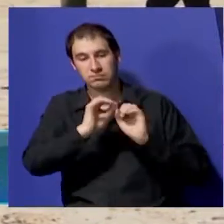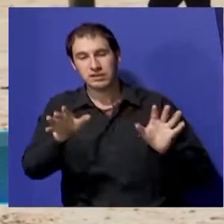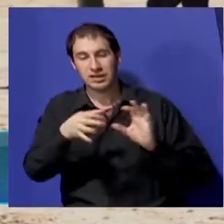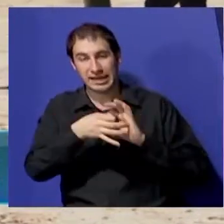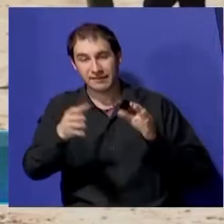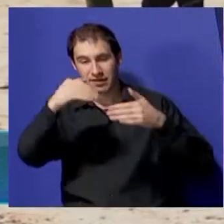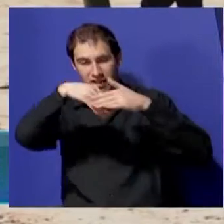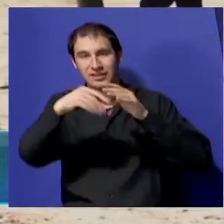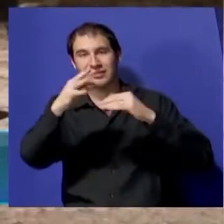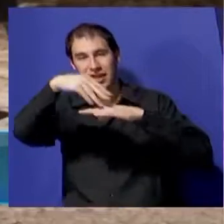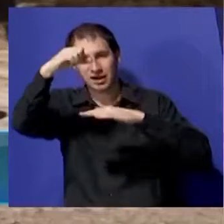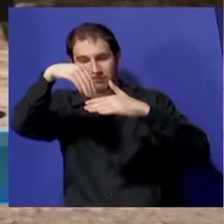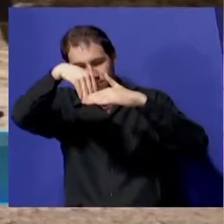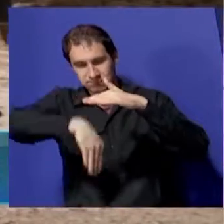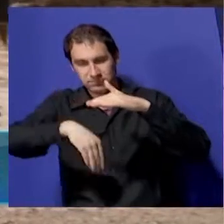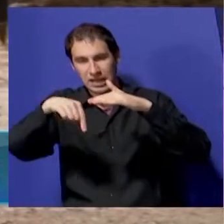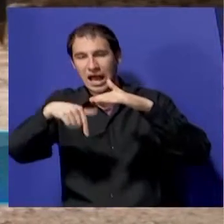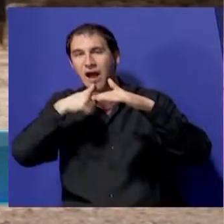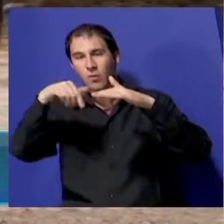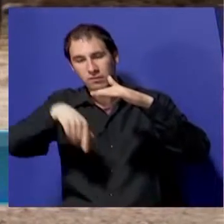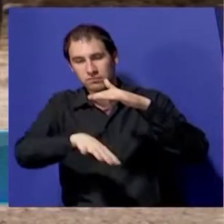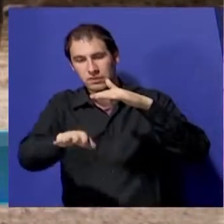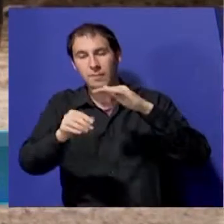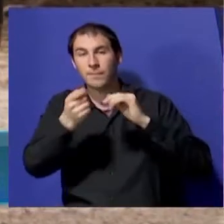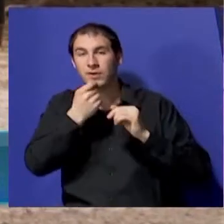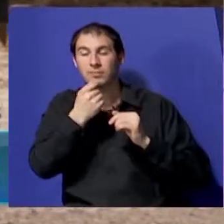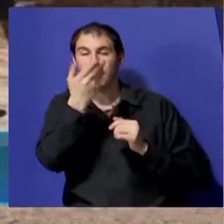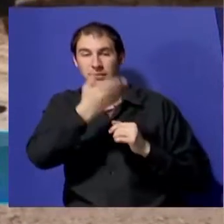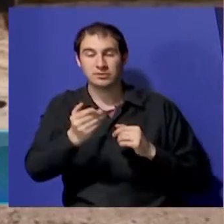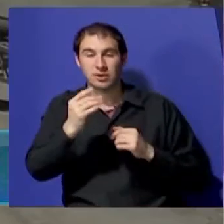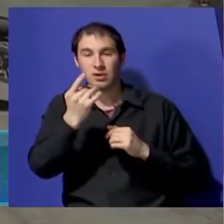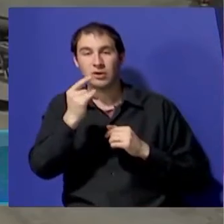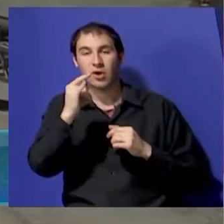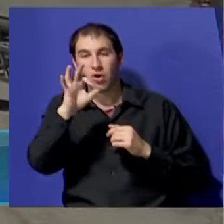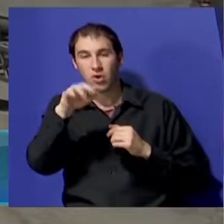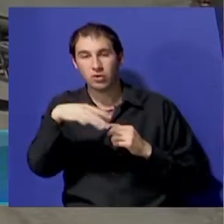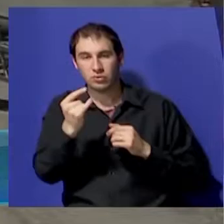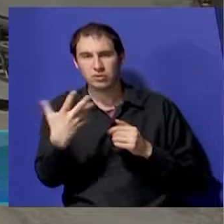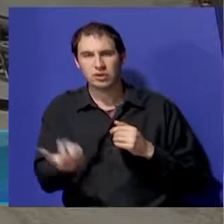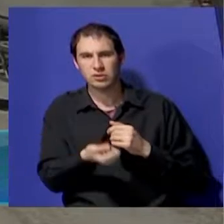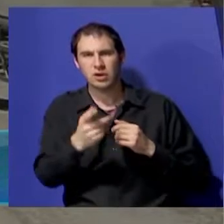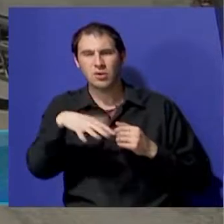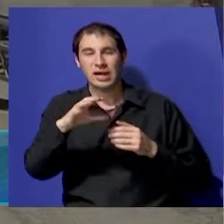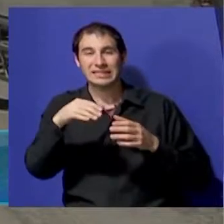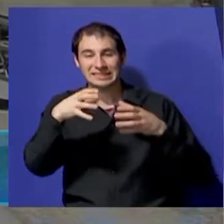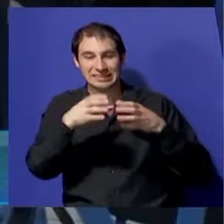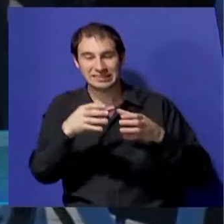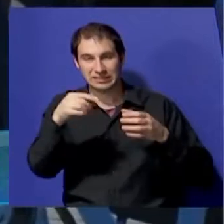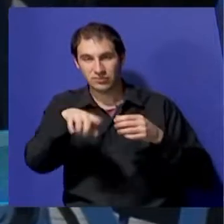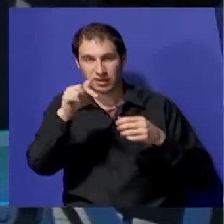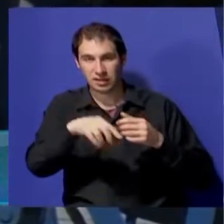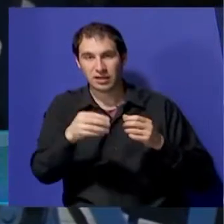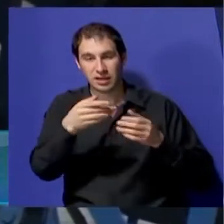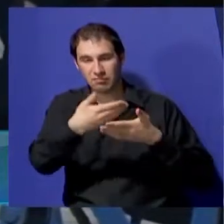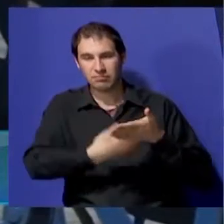acuíferos subterráneos, que por ejemplo la gente de UNOPS, de la ONU, detectó en la zona cero cuando ellos hicieron